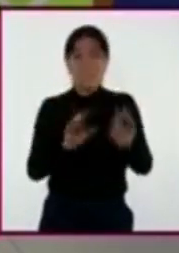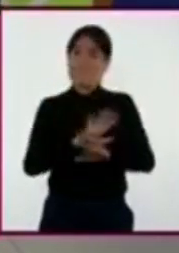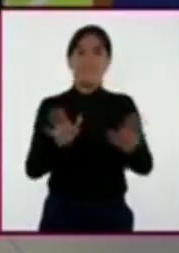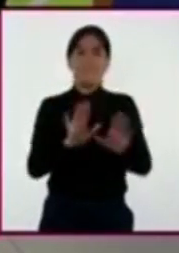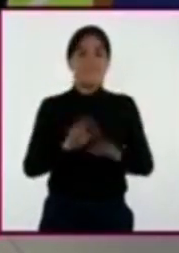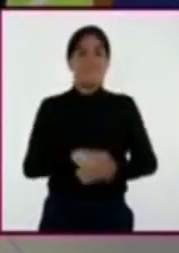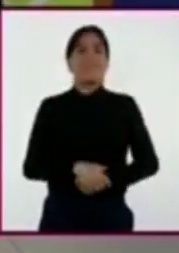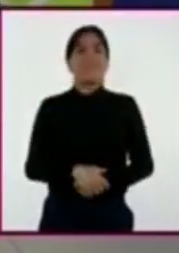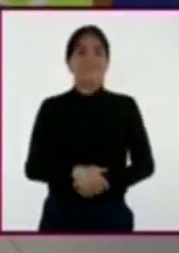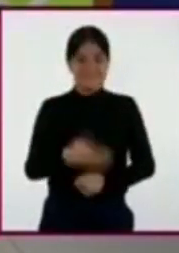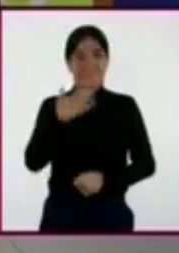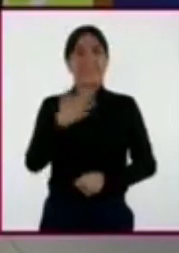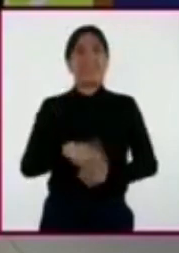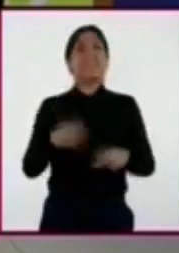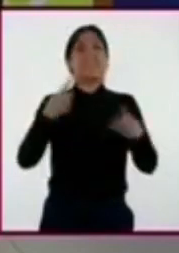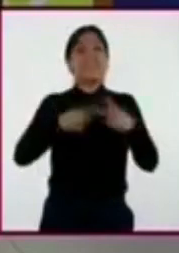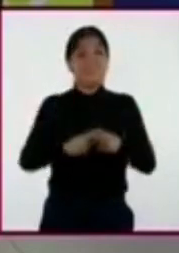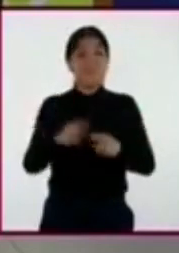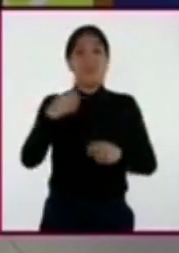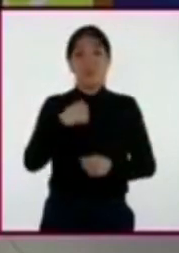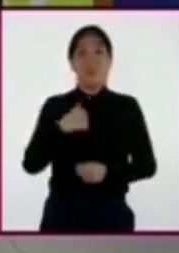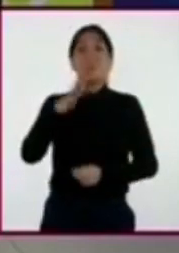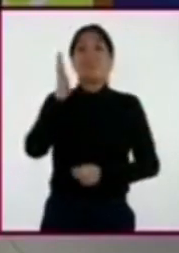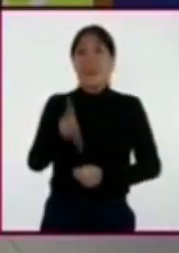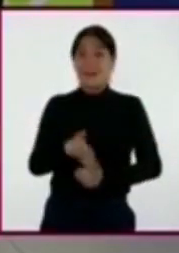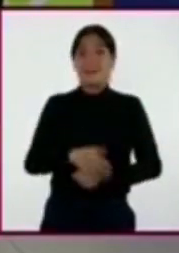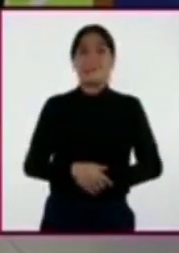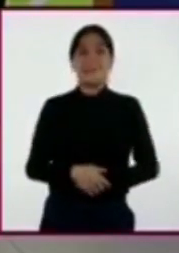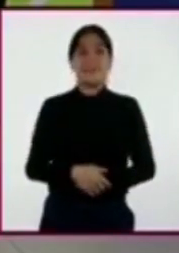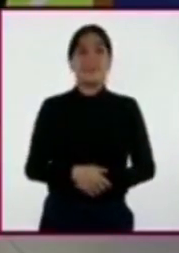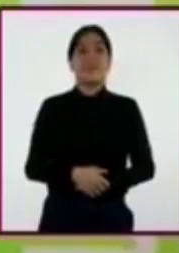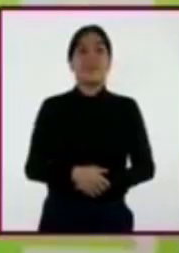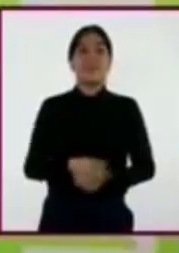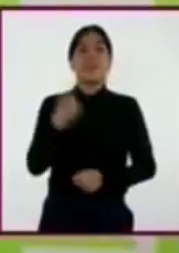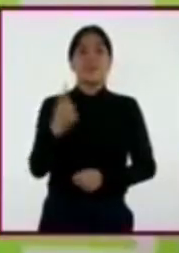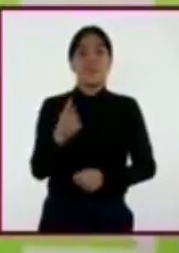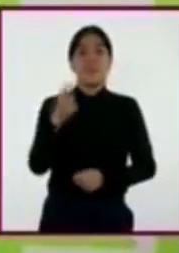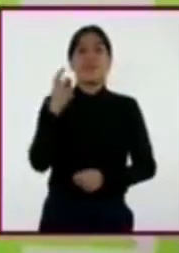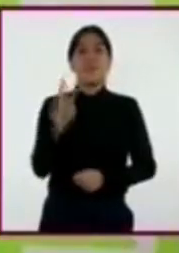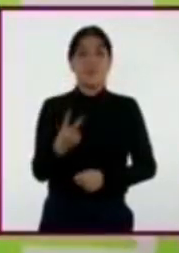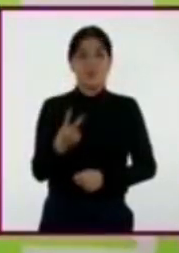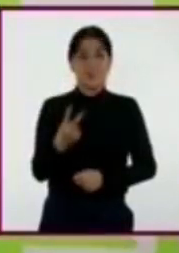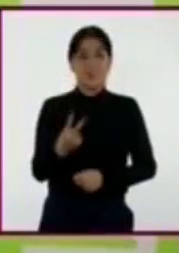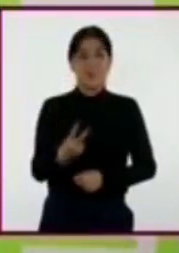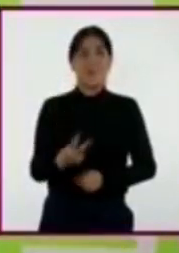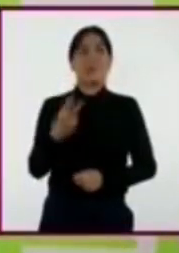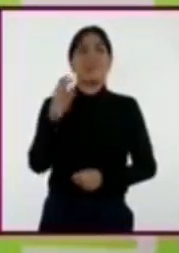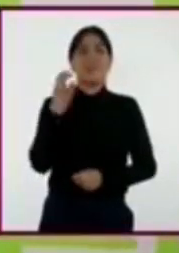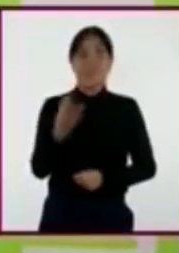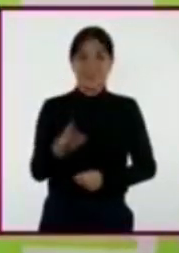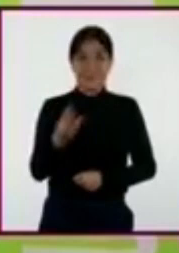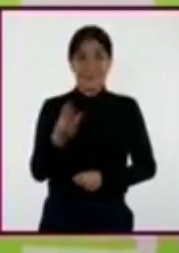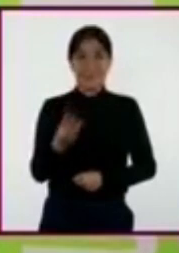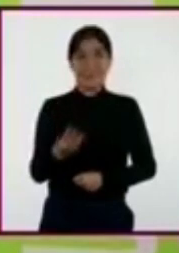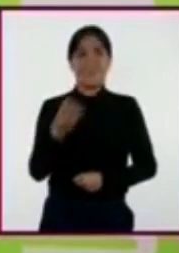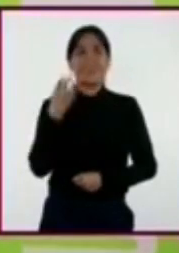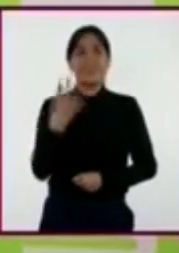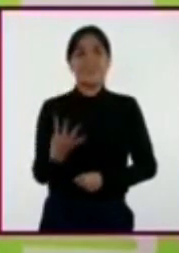Ninguna. Excelente. Comenzamos a mi señal y 1, 2,